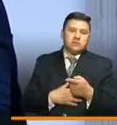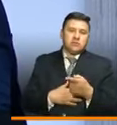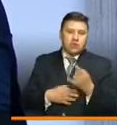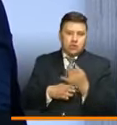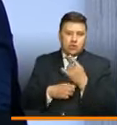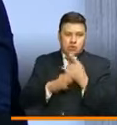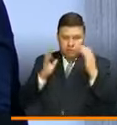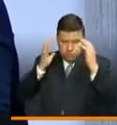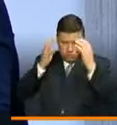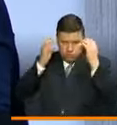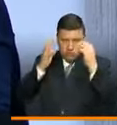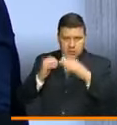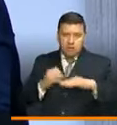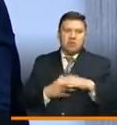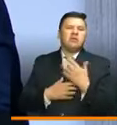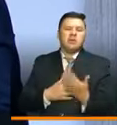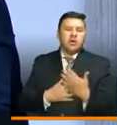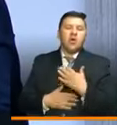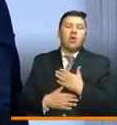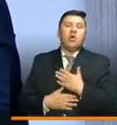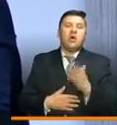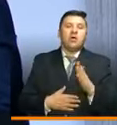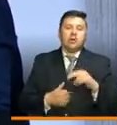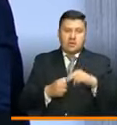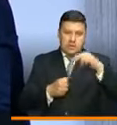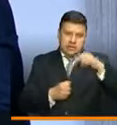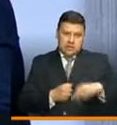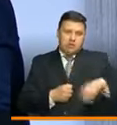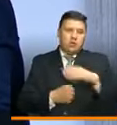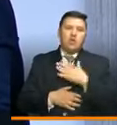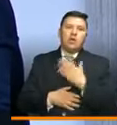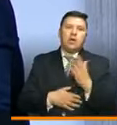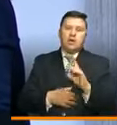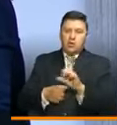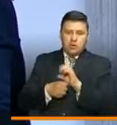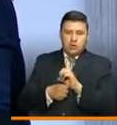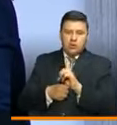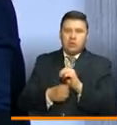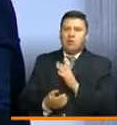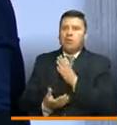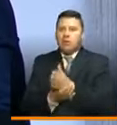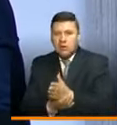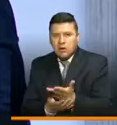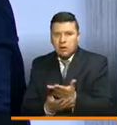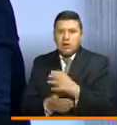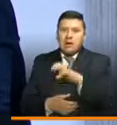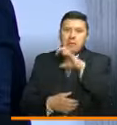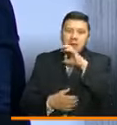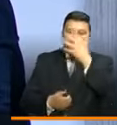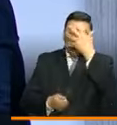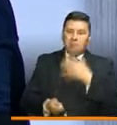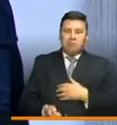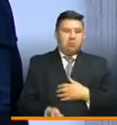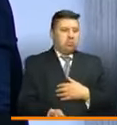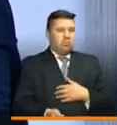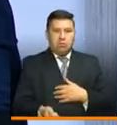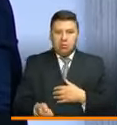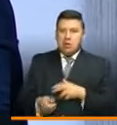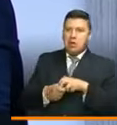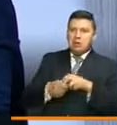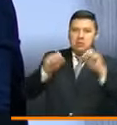la utilización por parte de cualquier ciudadano en cualquier lugar, si va a ir a sacar el perro, si va a utilizar